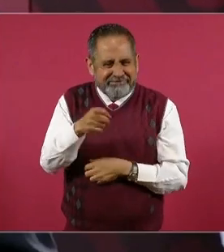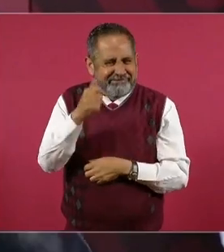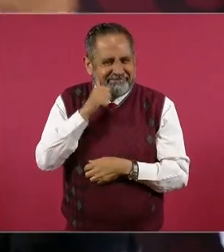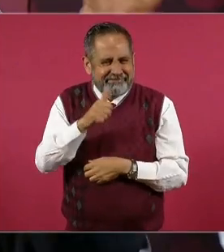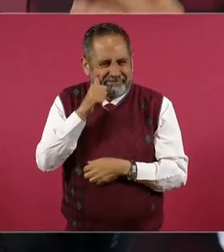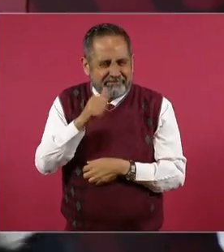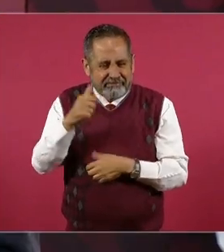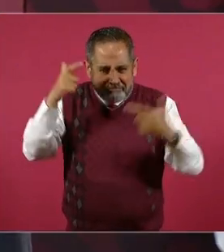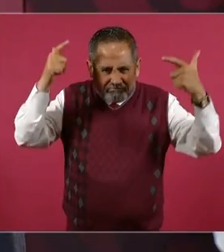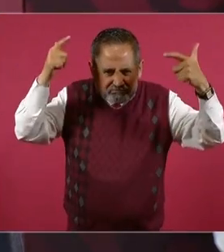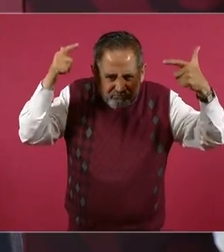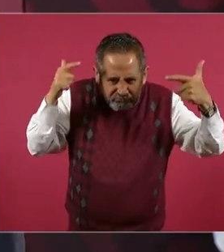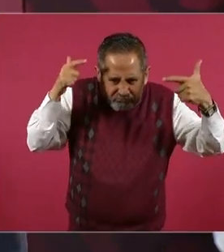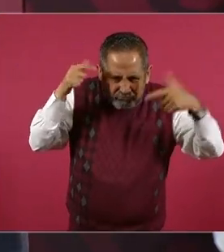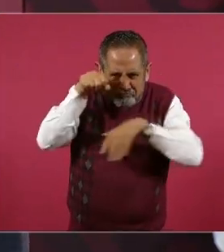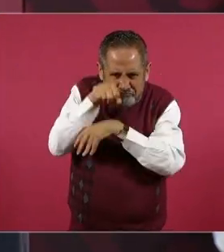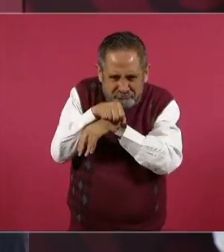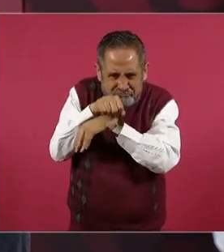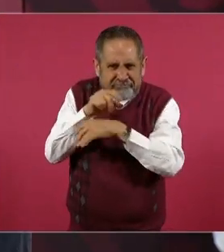con un sombrero.